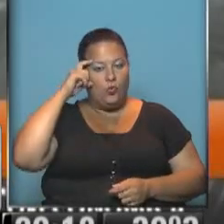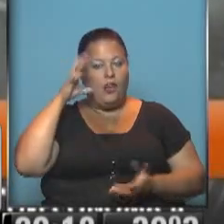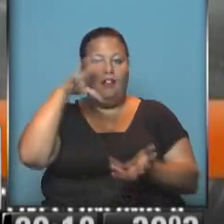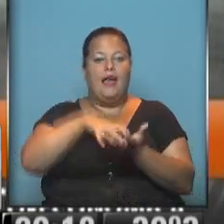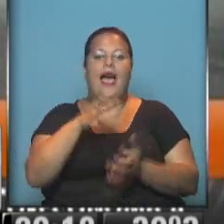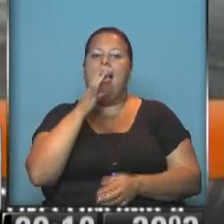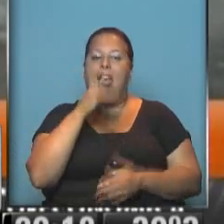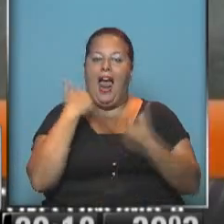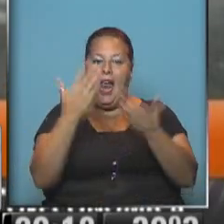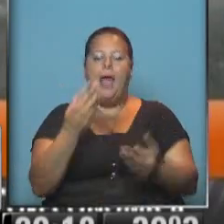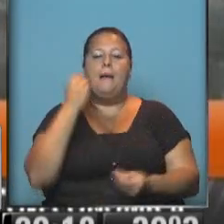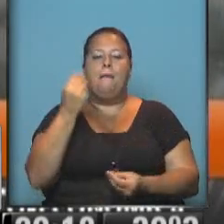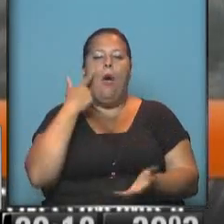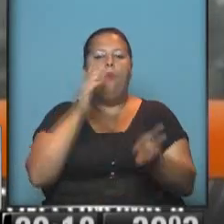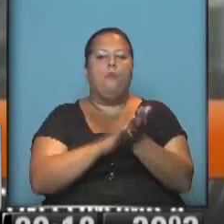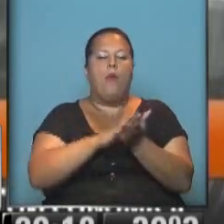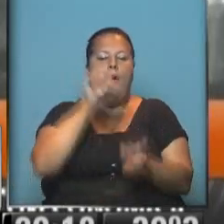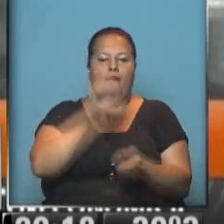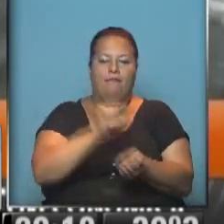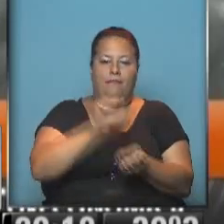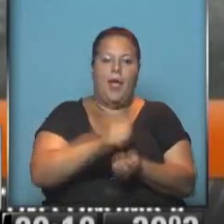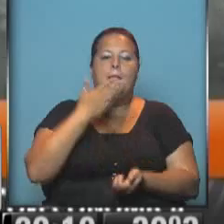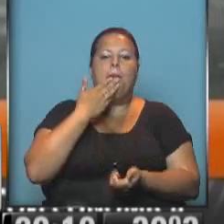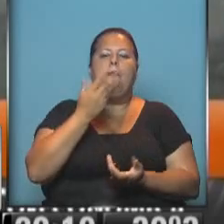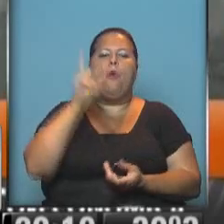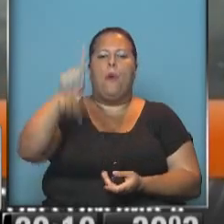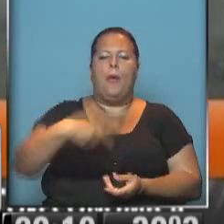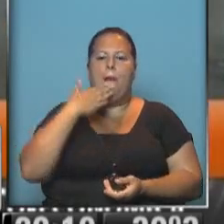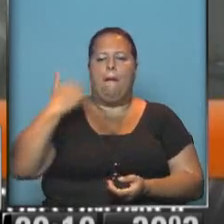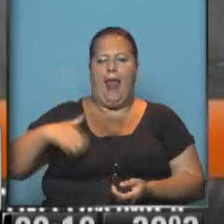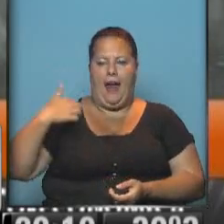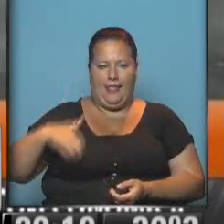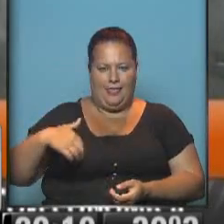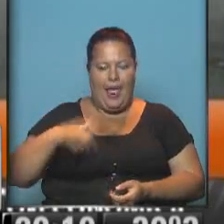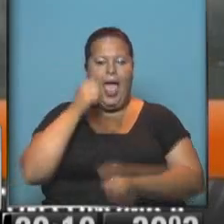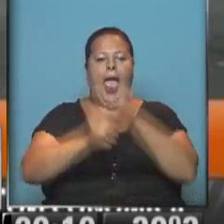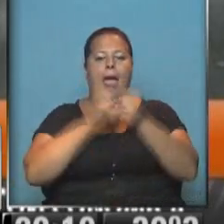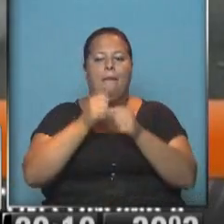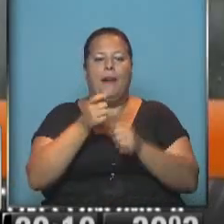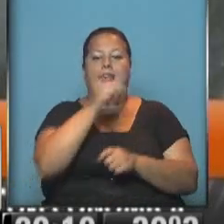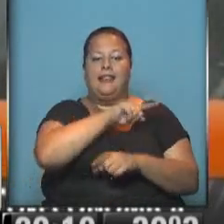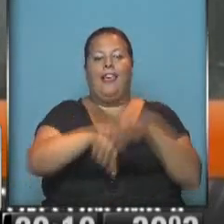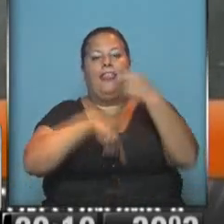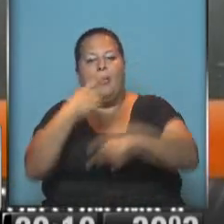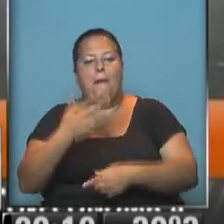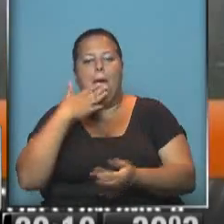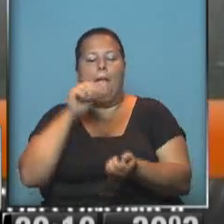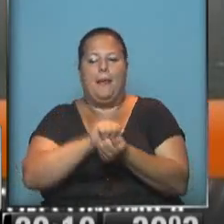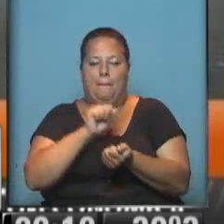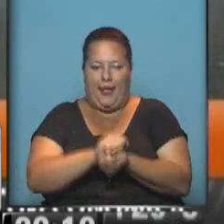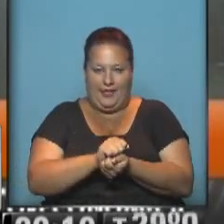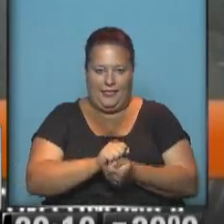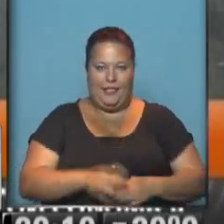de Clarín para realizar una prueba de impresión con el papel obtenido por Papel Argentino, la empresa antecesora de la actual Papel Prensa.